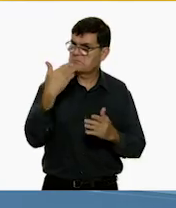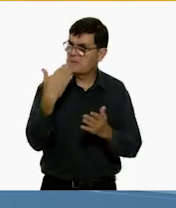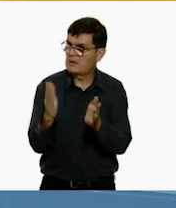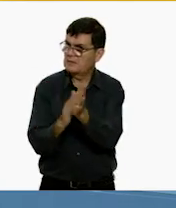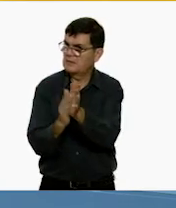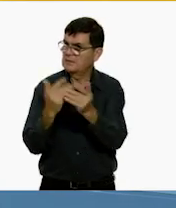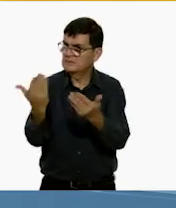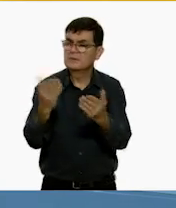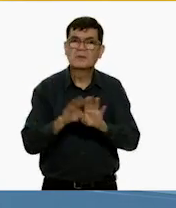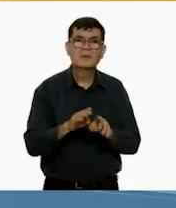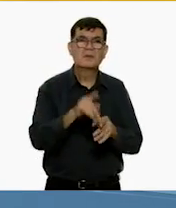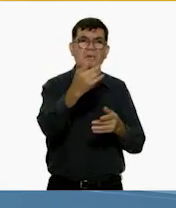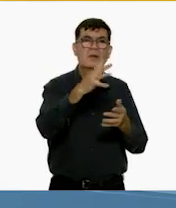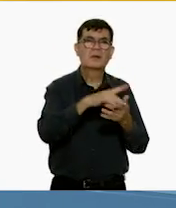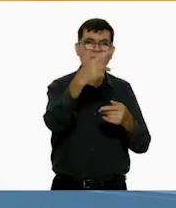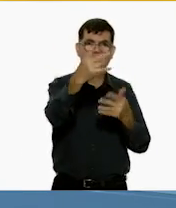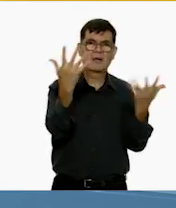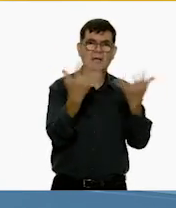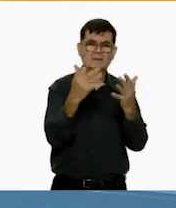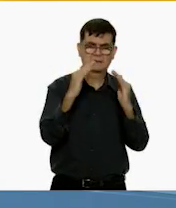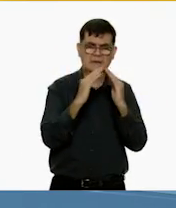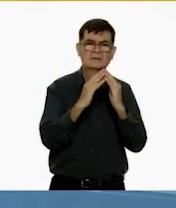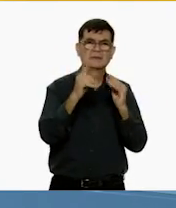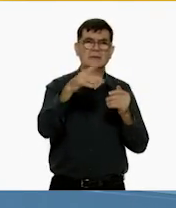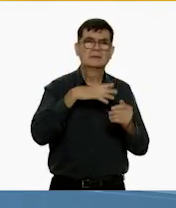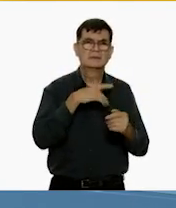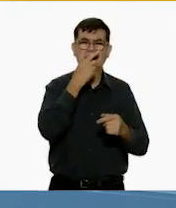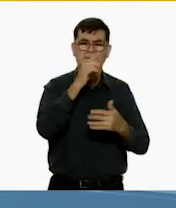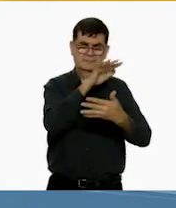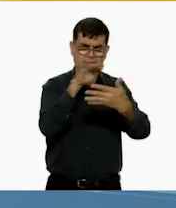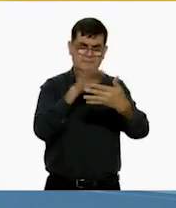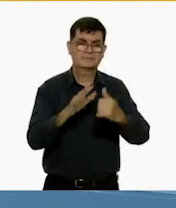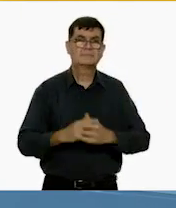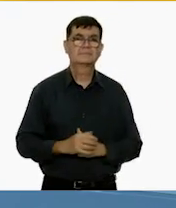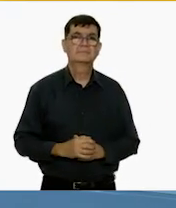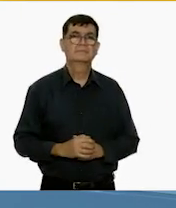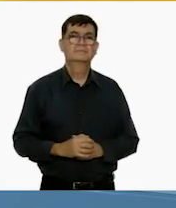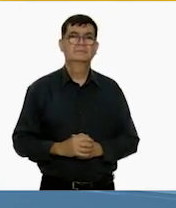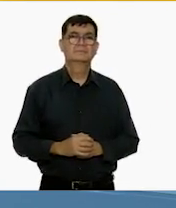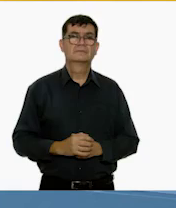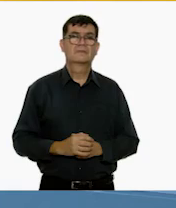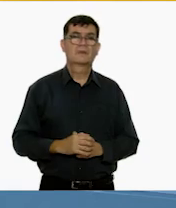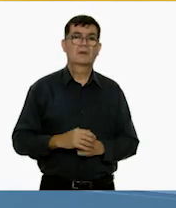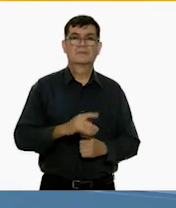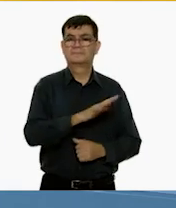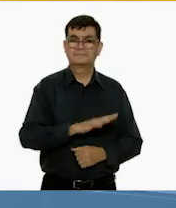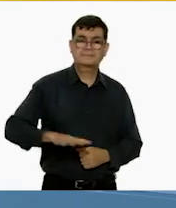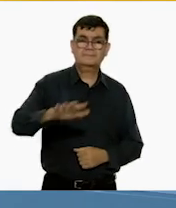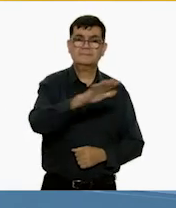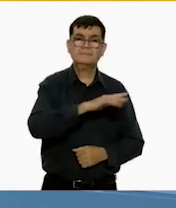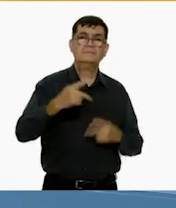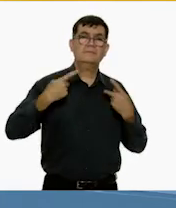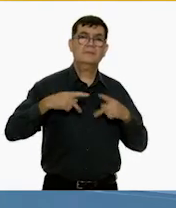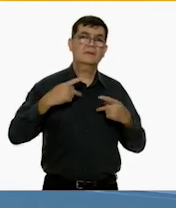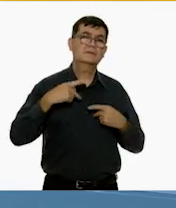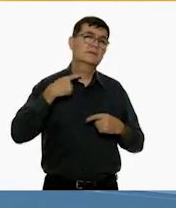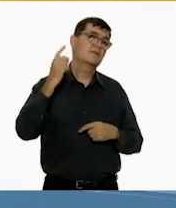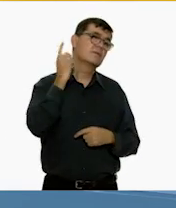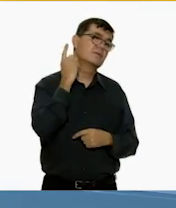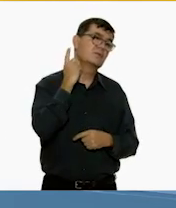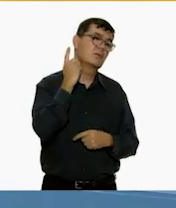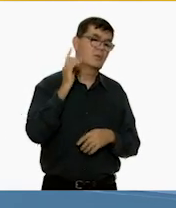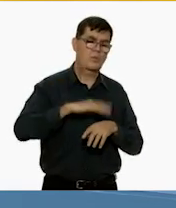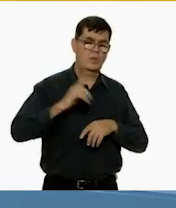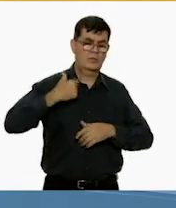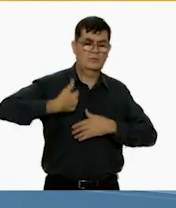Jenny. Elabórenla en casa. El texto de Juárez dice así: Ciudadanos diputados, al